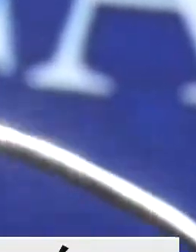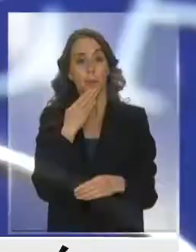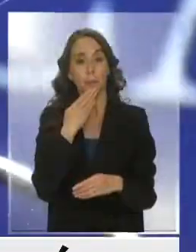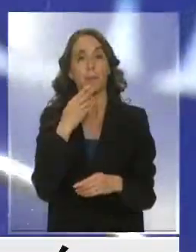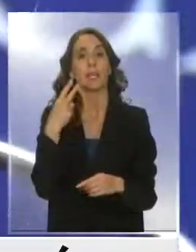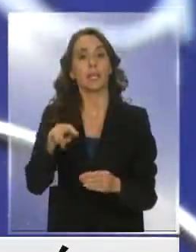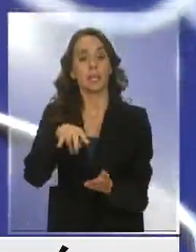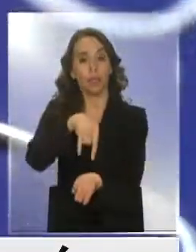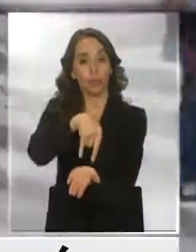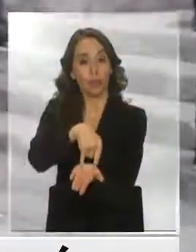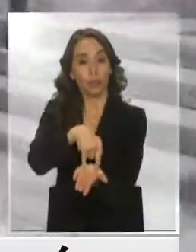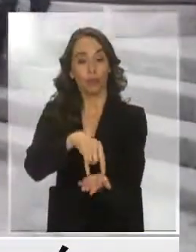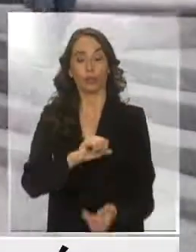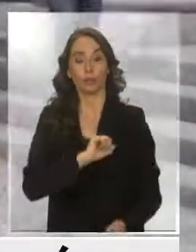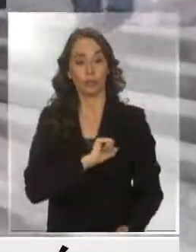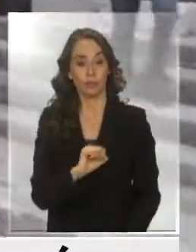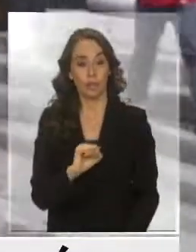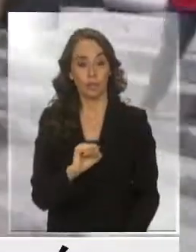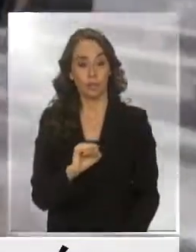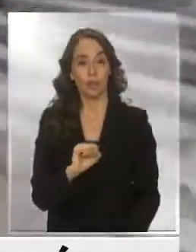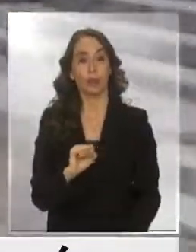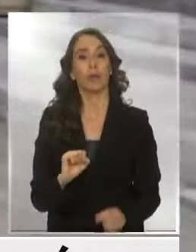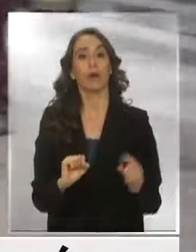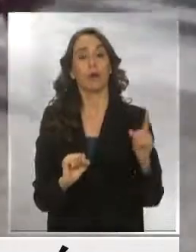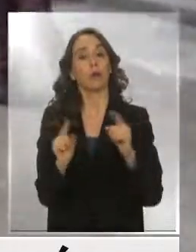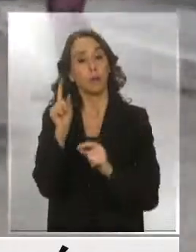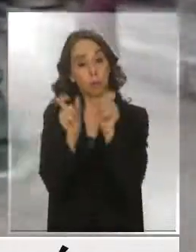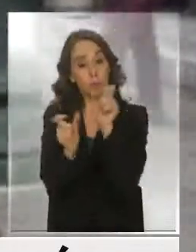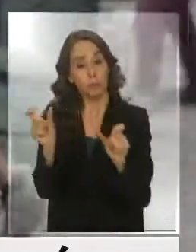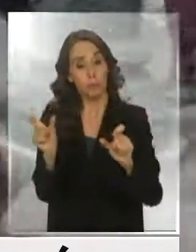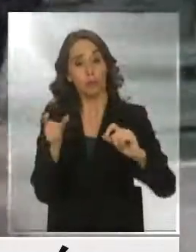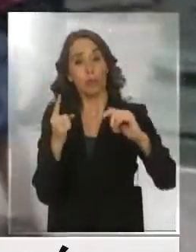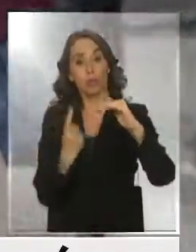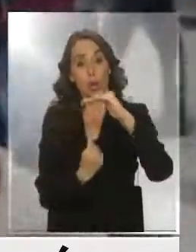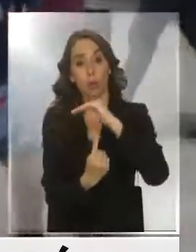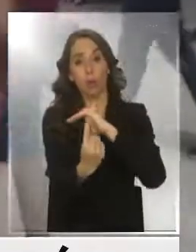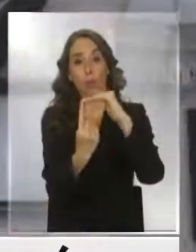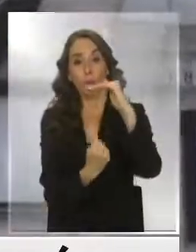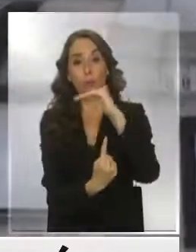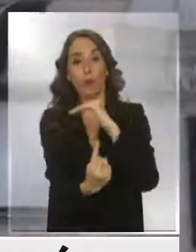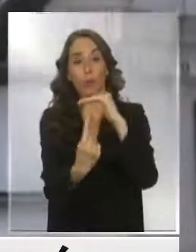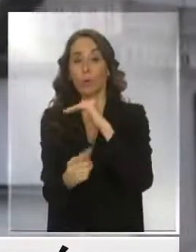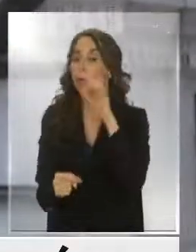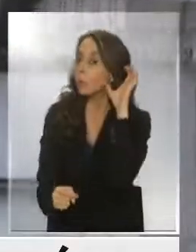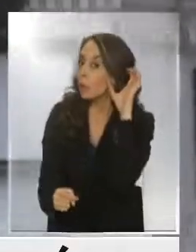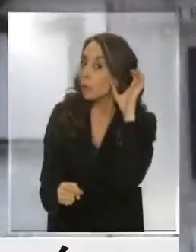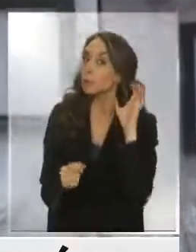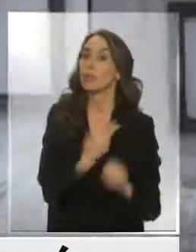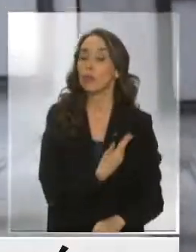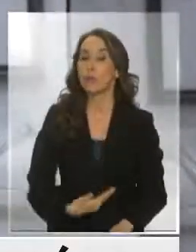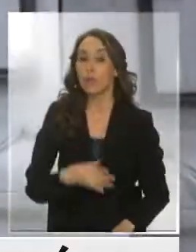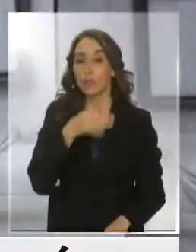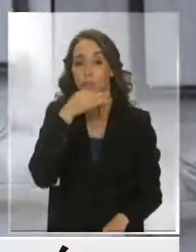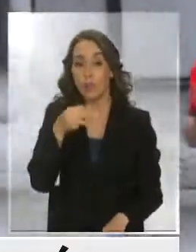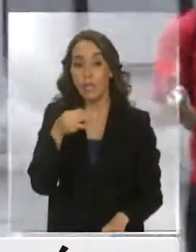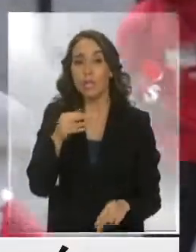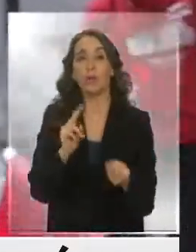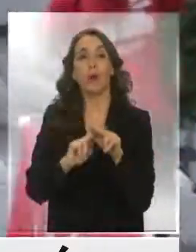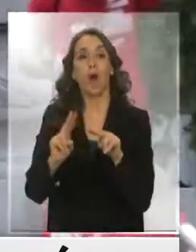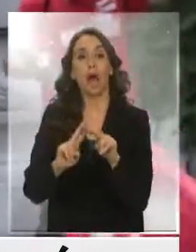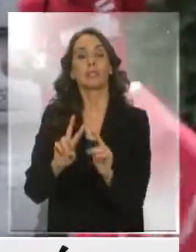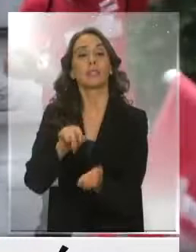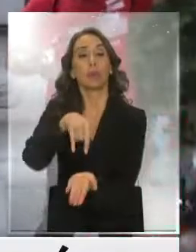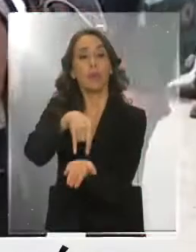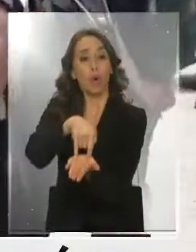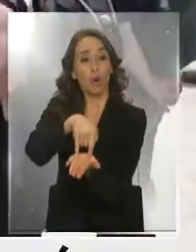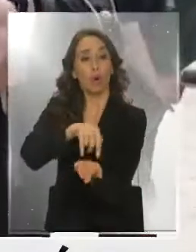el propio Congreso en Santiago. Uno a uno ingresaron para ser escuchados. El anuncio del gobierno de abrirse a un Congreso